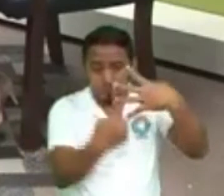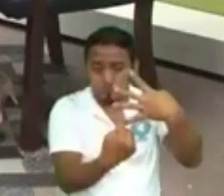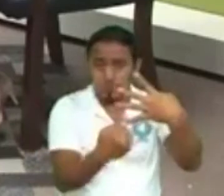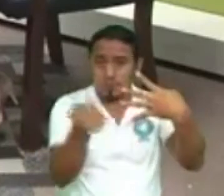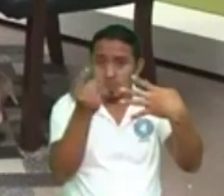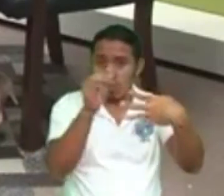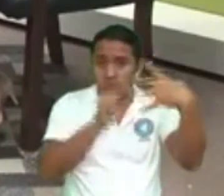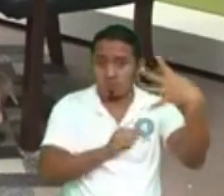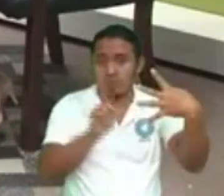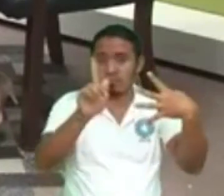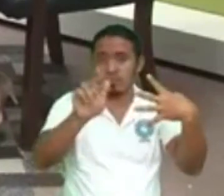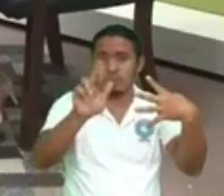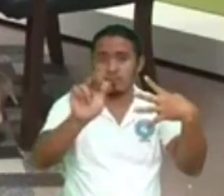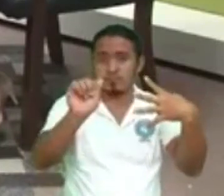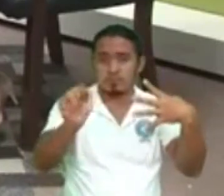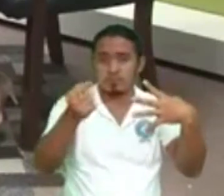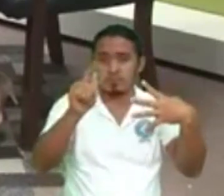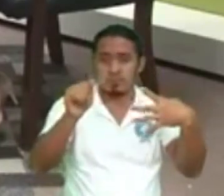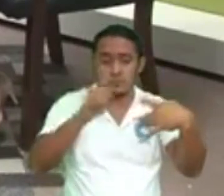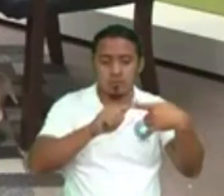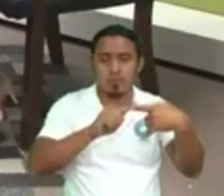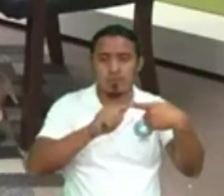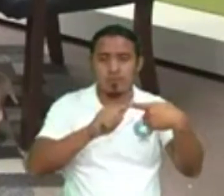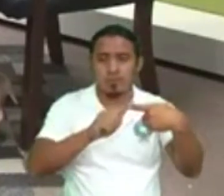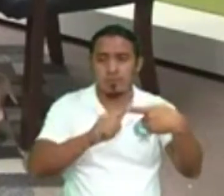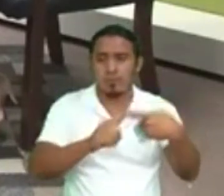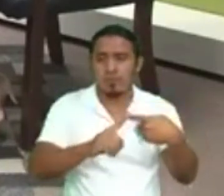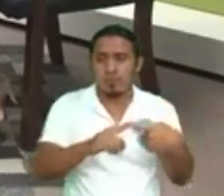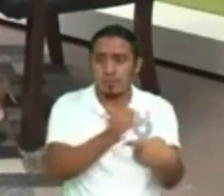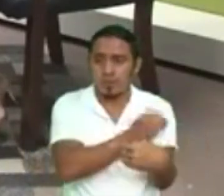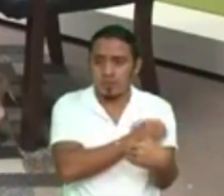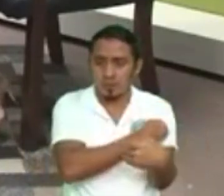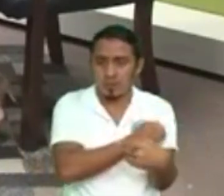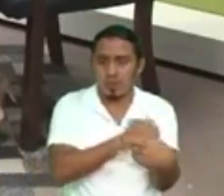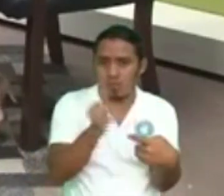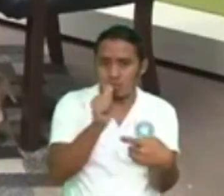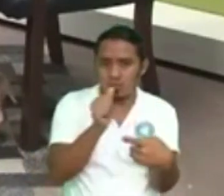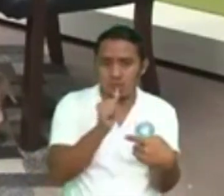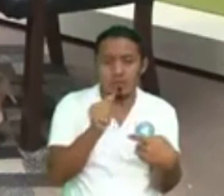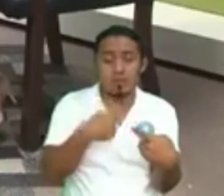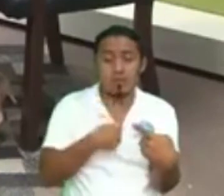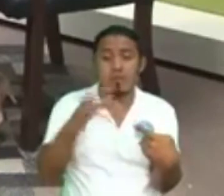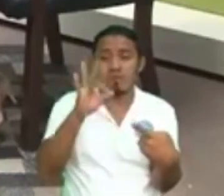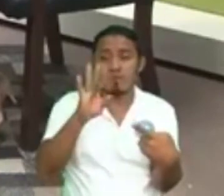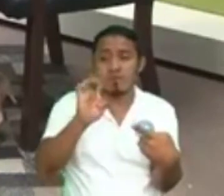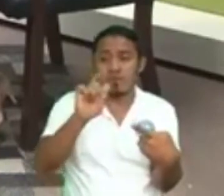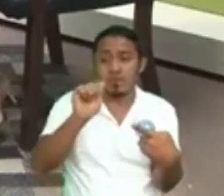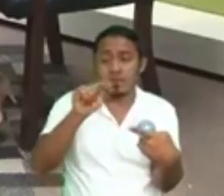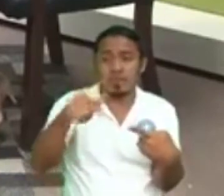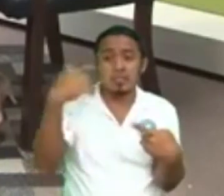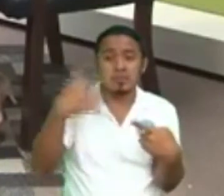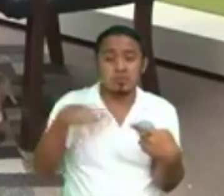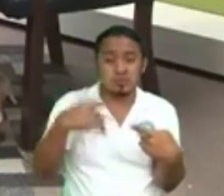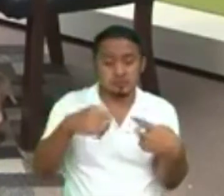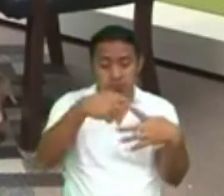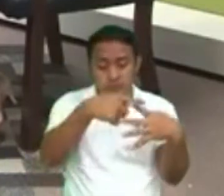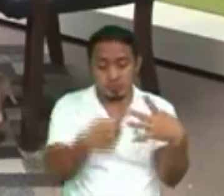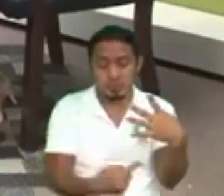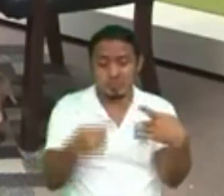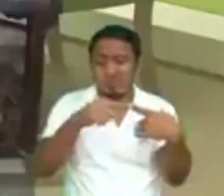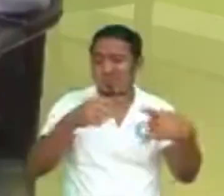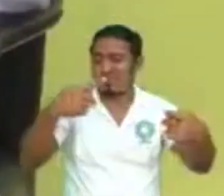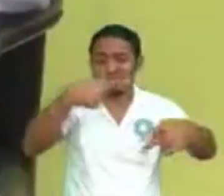de trastorno. Dentro de ello va el síndrome de alcoholismo fetal, que era como le había mencionado anteriormente, que es uno de los más graves de todos estos